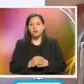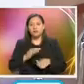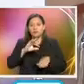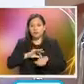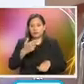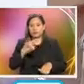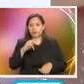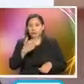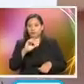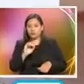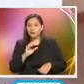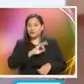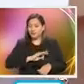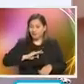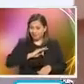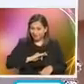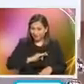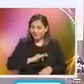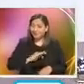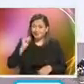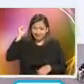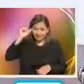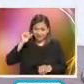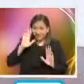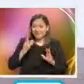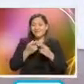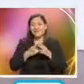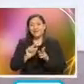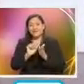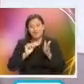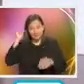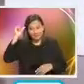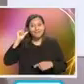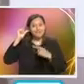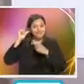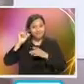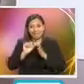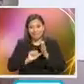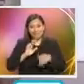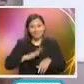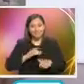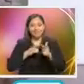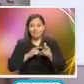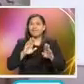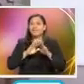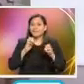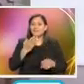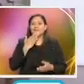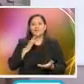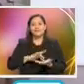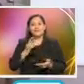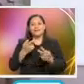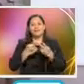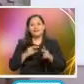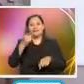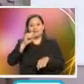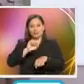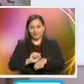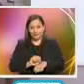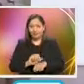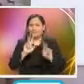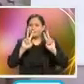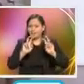Doctor Hugo Plata, feliz. Mi querido Enrique. Abril, ya llegó Iniciando abril. otro mes más. ¿Cómo estás? Muy bien, gracias. Aquí empezando esta semana y